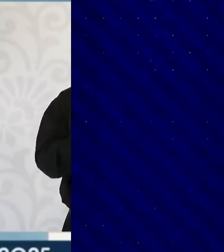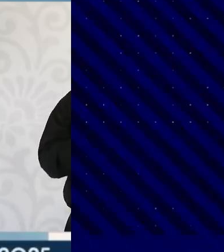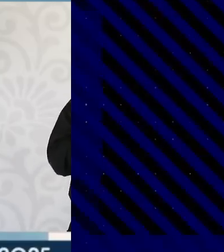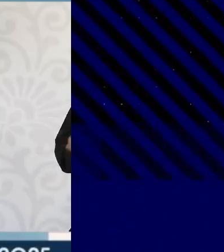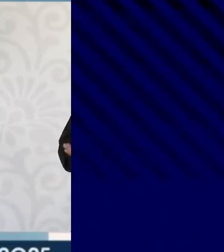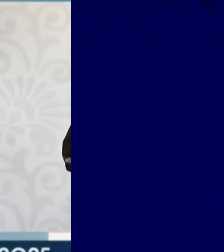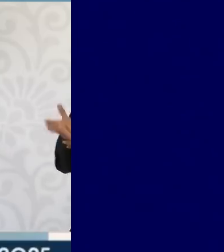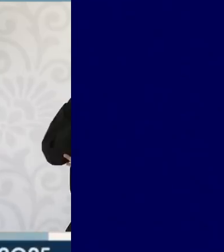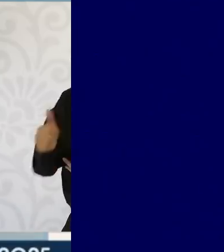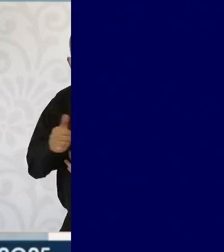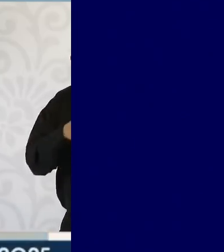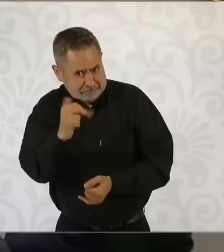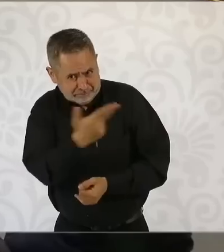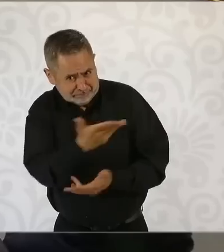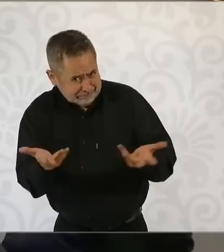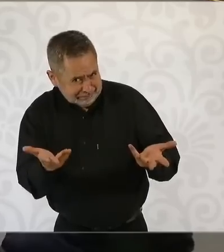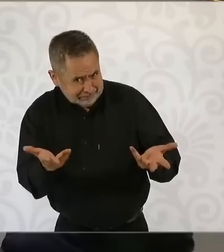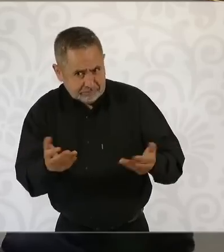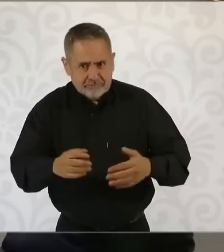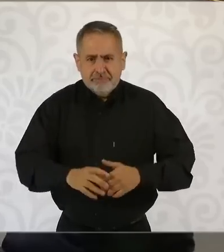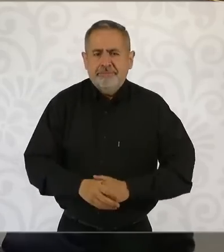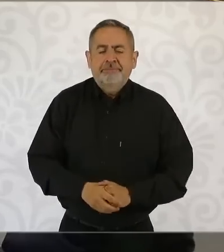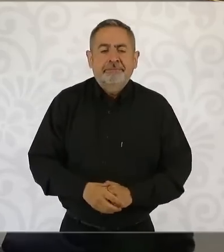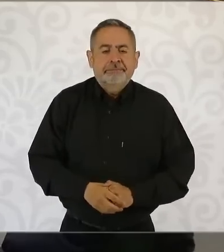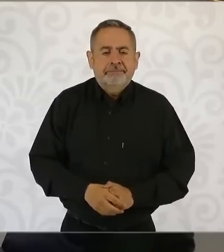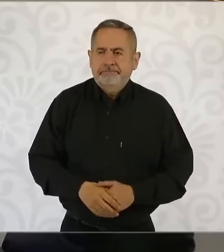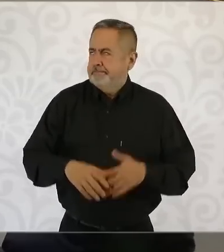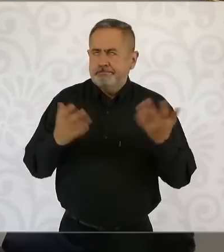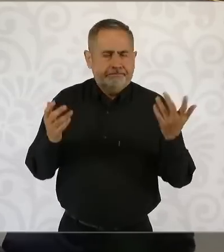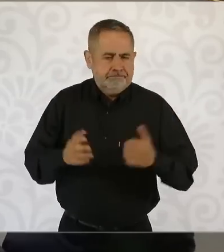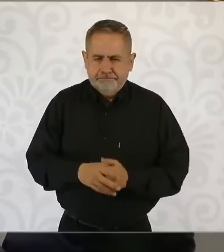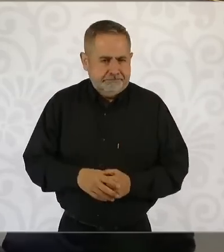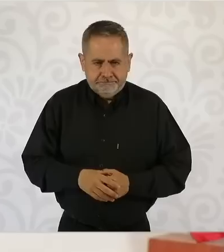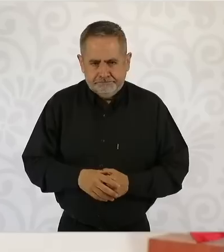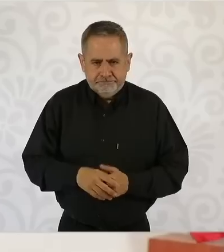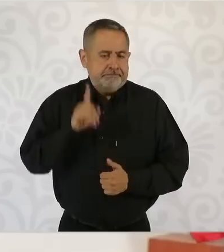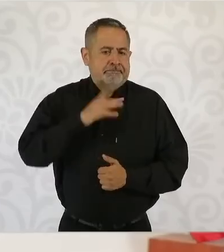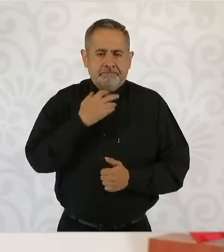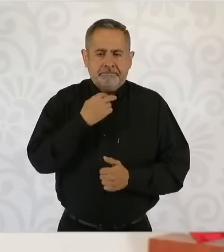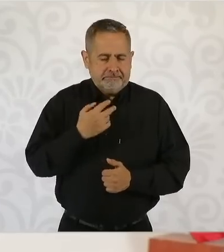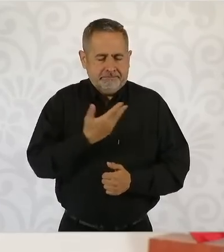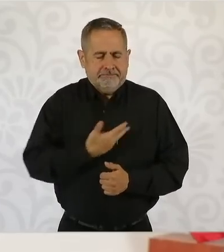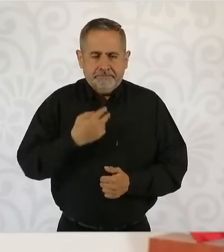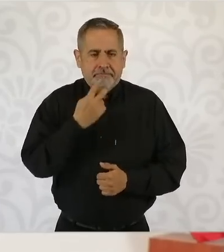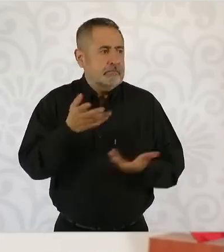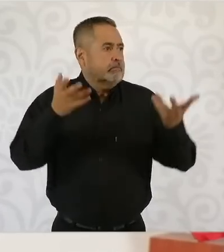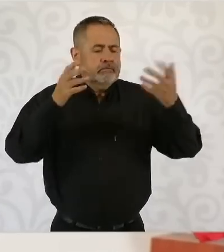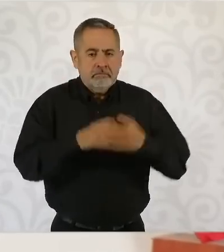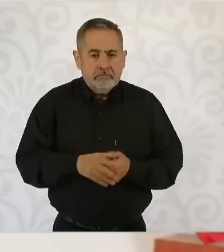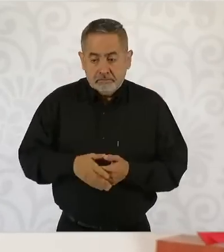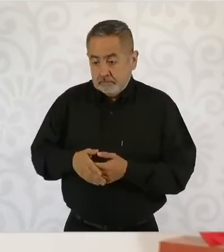perderá liderazgo. Es decir, Calderón preocupado porque Estados Unidos no va a intervenir en